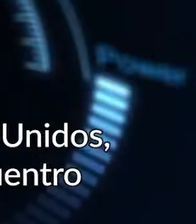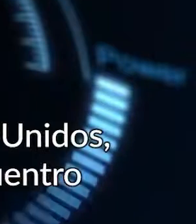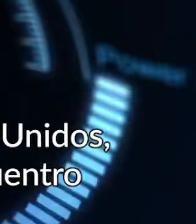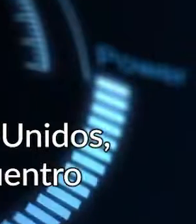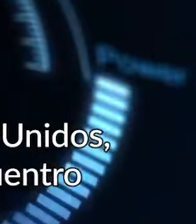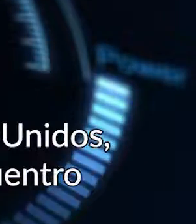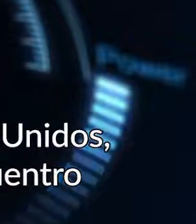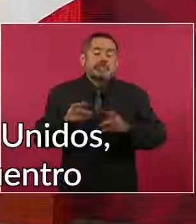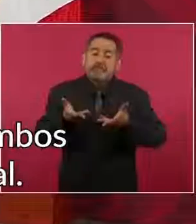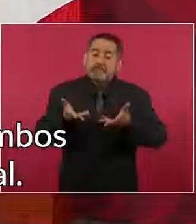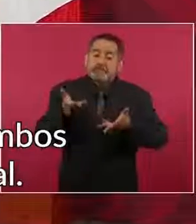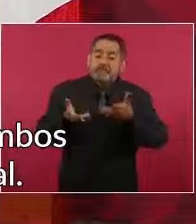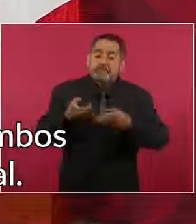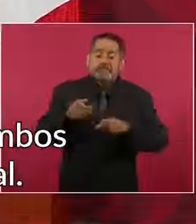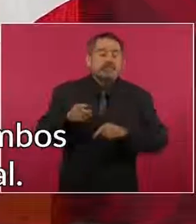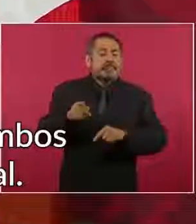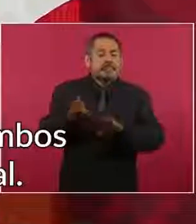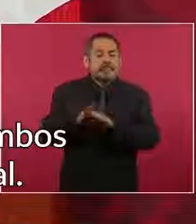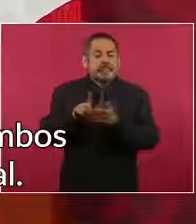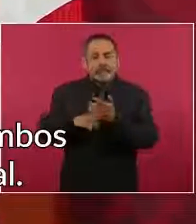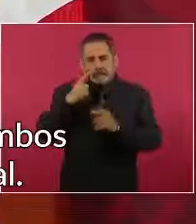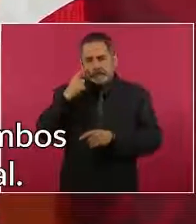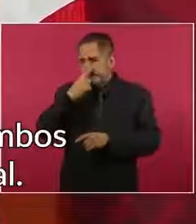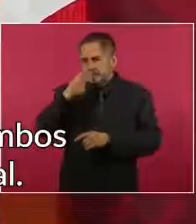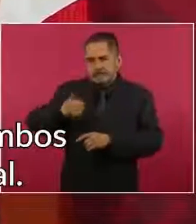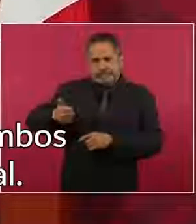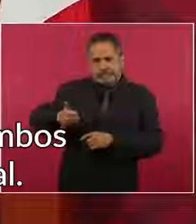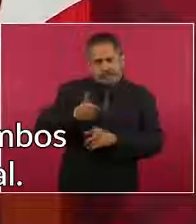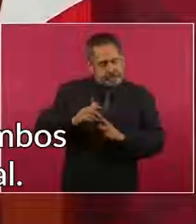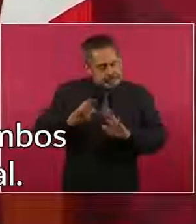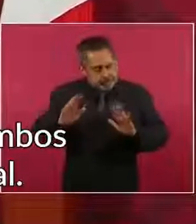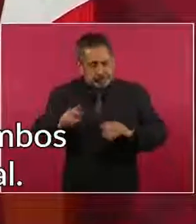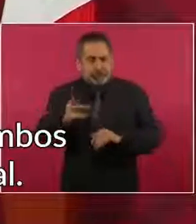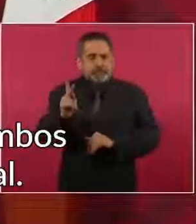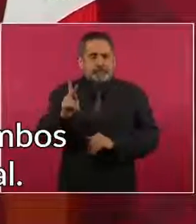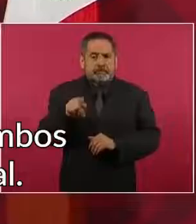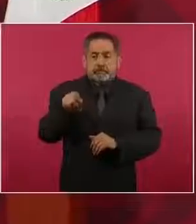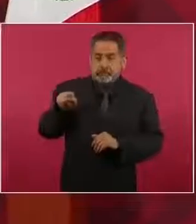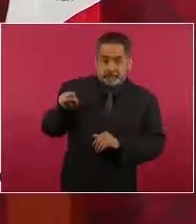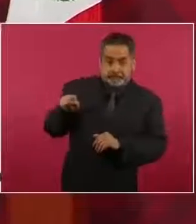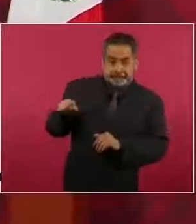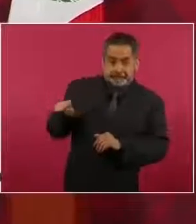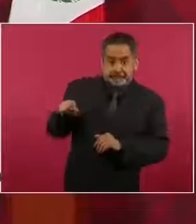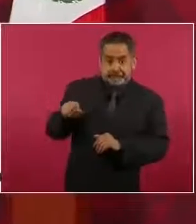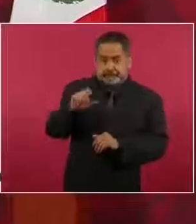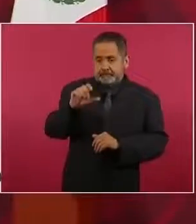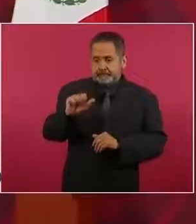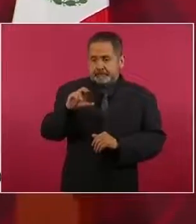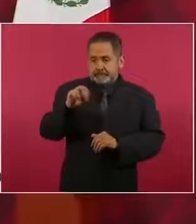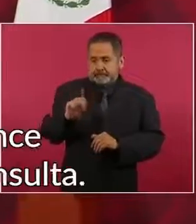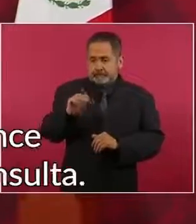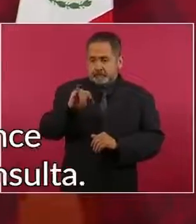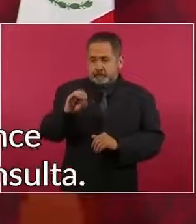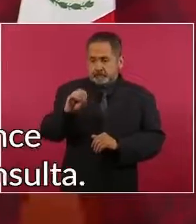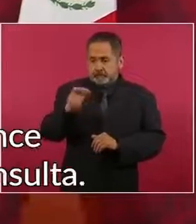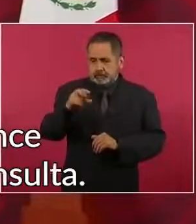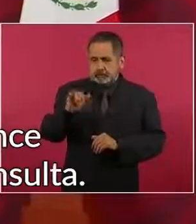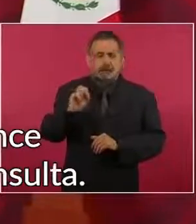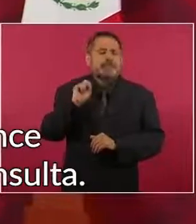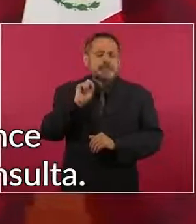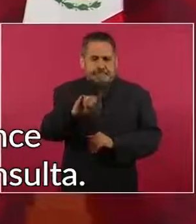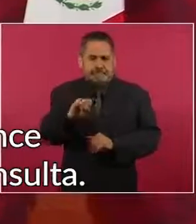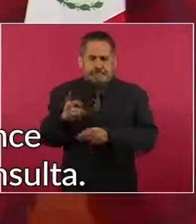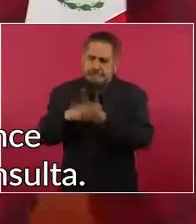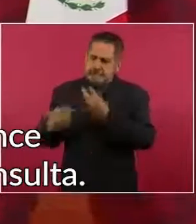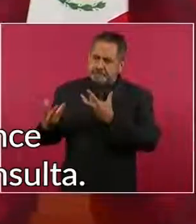Blinken, durante el encuentro de 2 horas que sostuvieron ambos el lunes en el Palacio Nacional. Dijo que todo está aclarado y que confía en